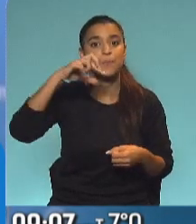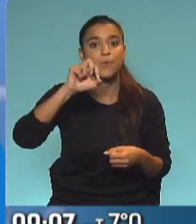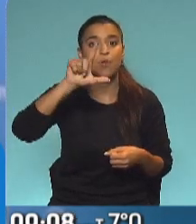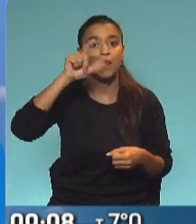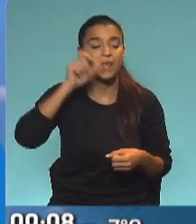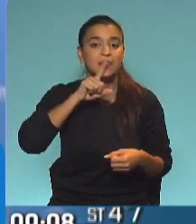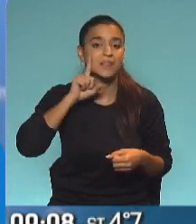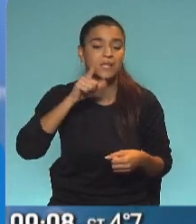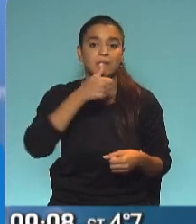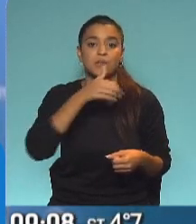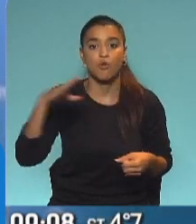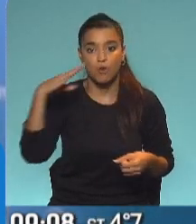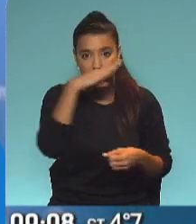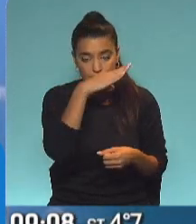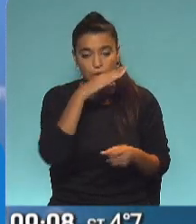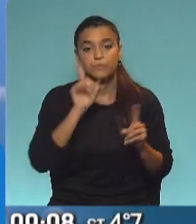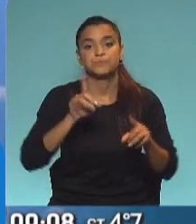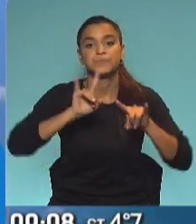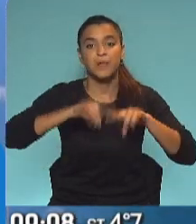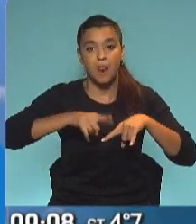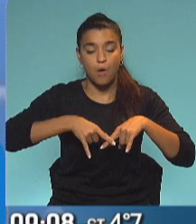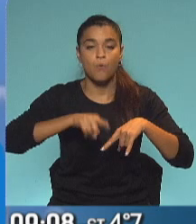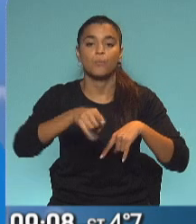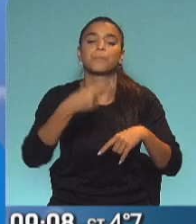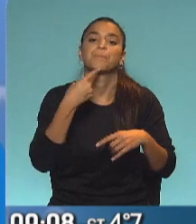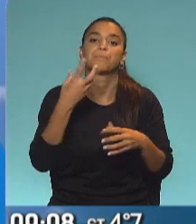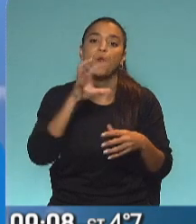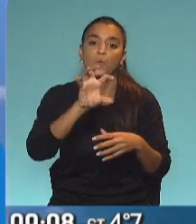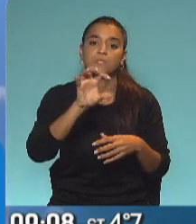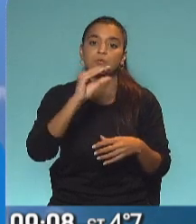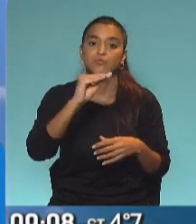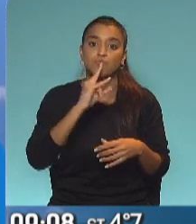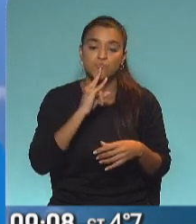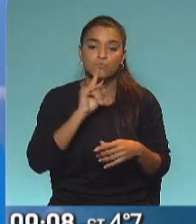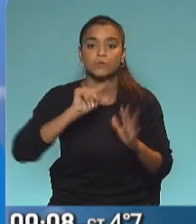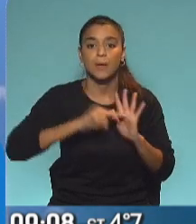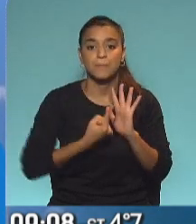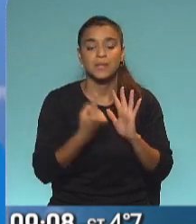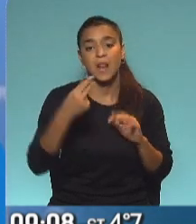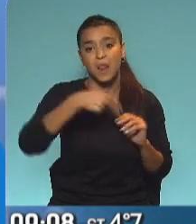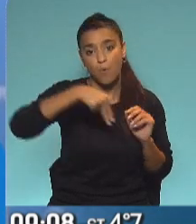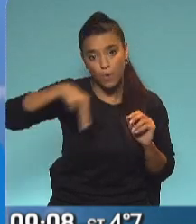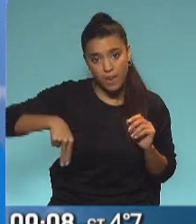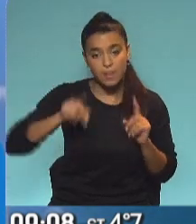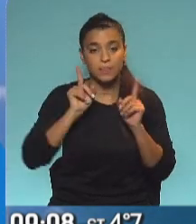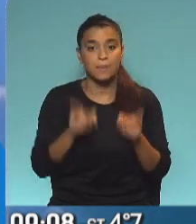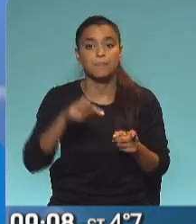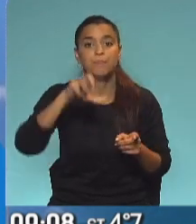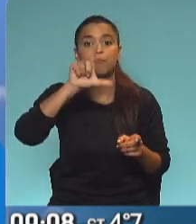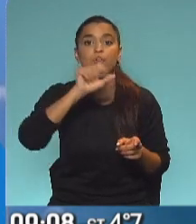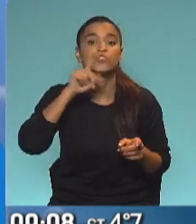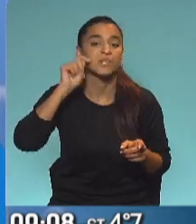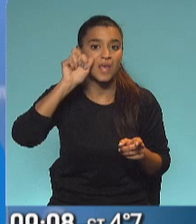la provincia de Río Negro, en la ciudad de Trelew, en la provincia de Chubut, y en la ciudad capital de Neuquén, así como en Plotier y